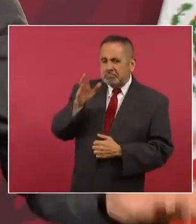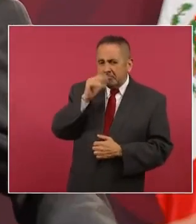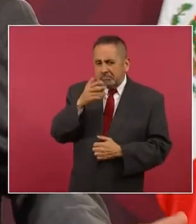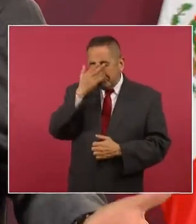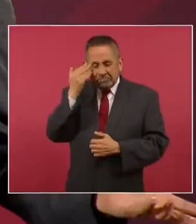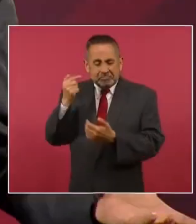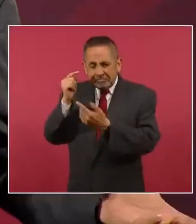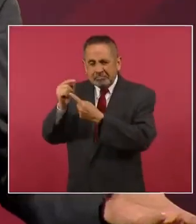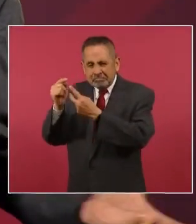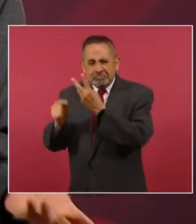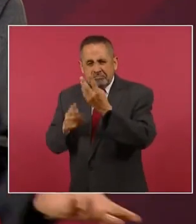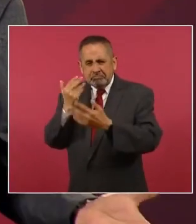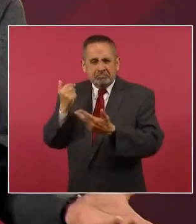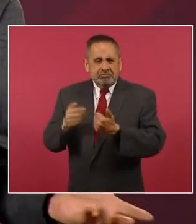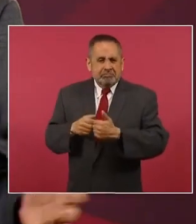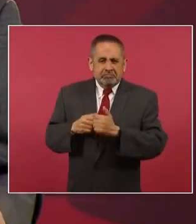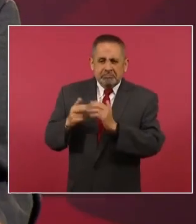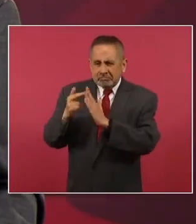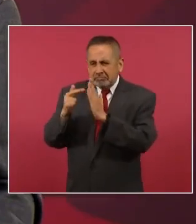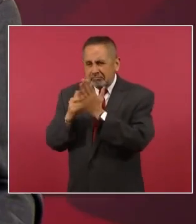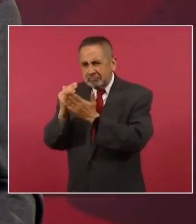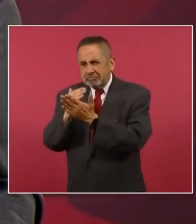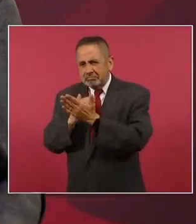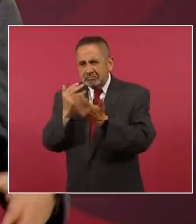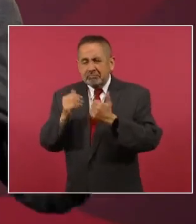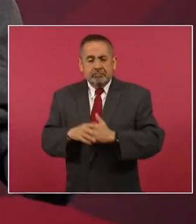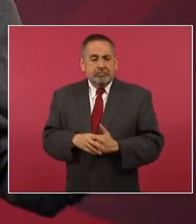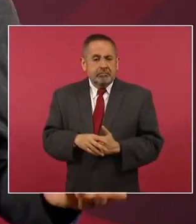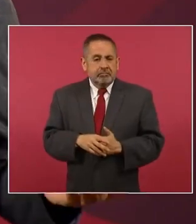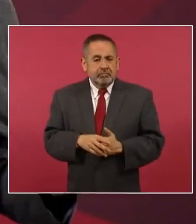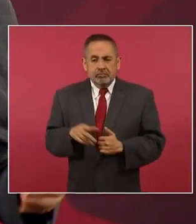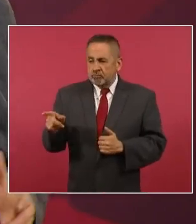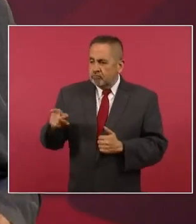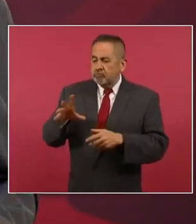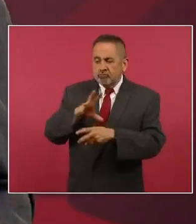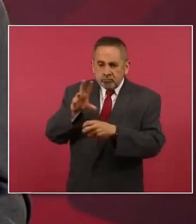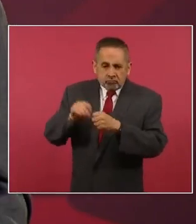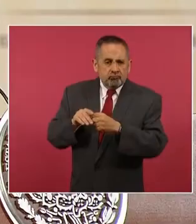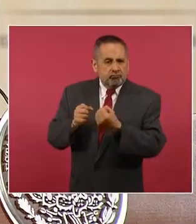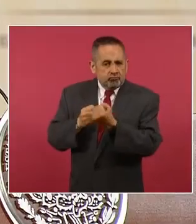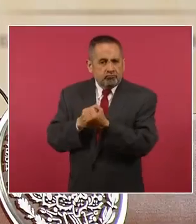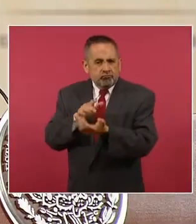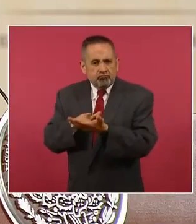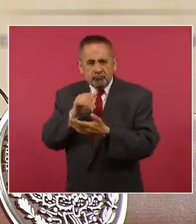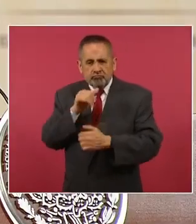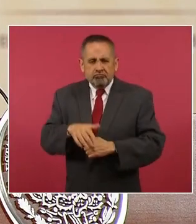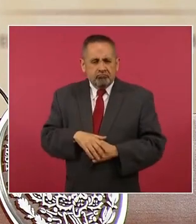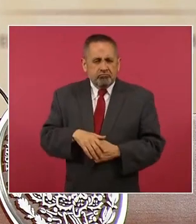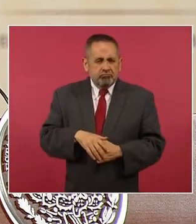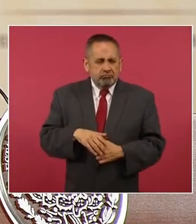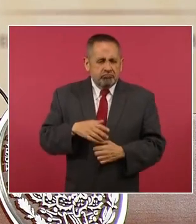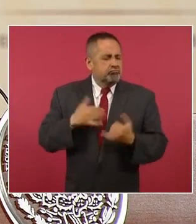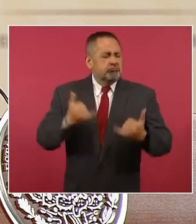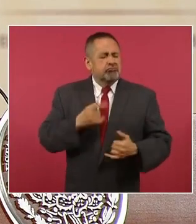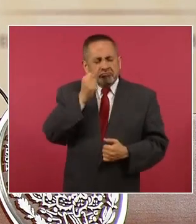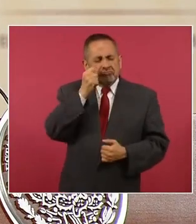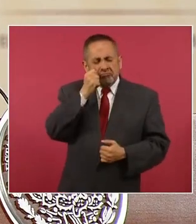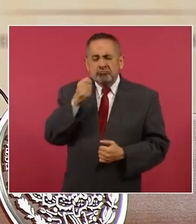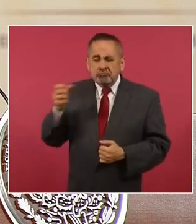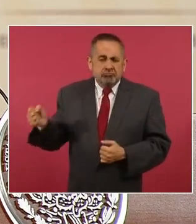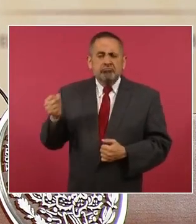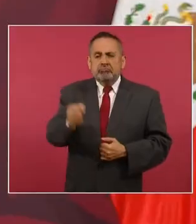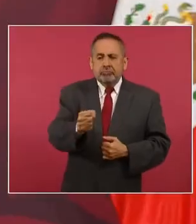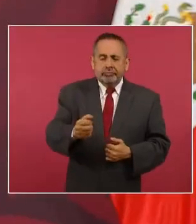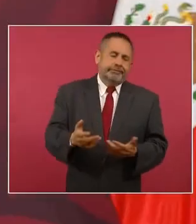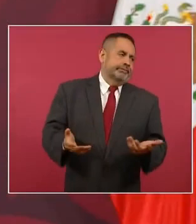no reúne los requisitos, no tiene las firmas, no